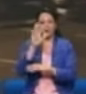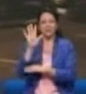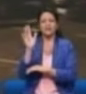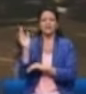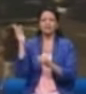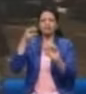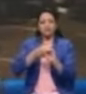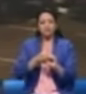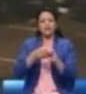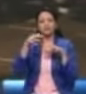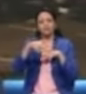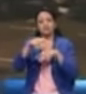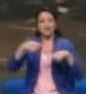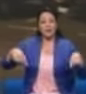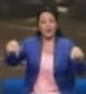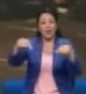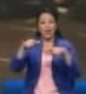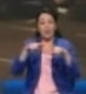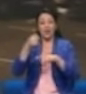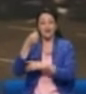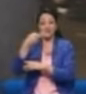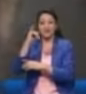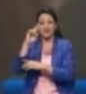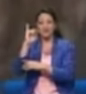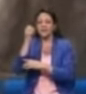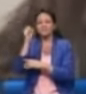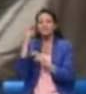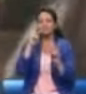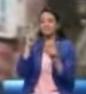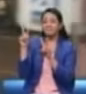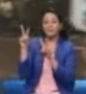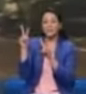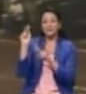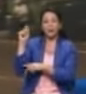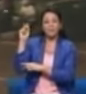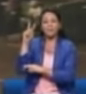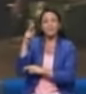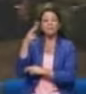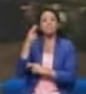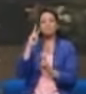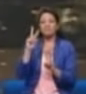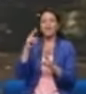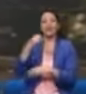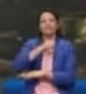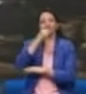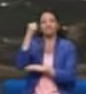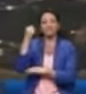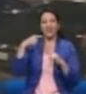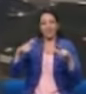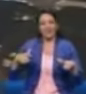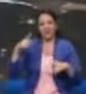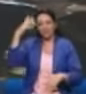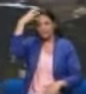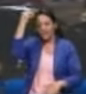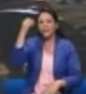tribuna de los Xir y se unieron aquí para festejar, como ya pueden ver en imágenes, el triunfo de Lenín Moreno y Jorge Glass en